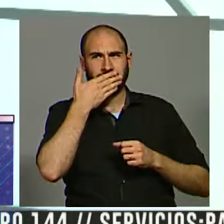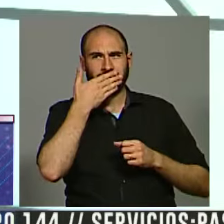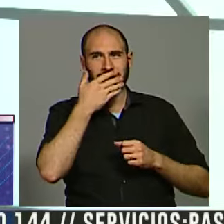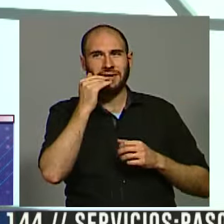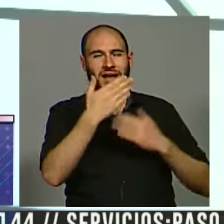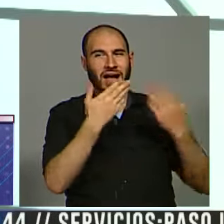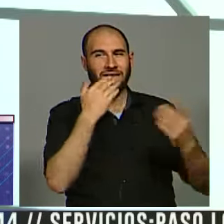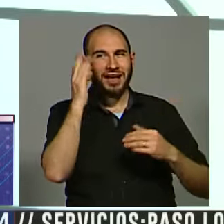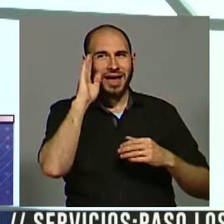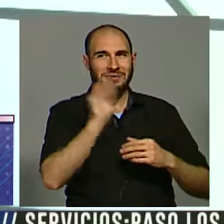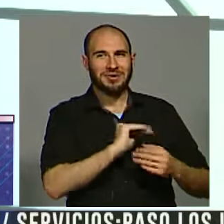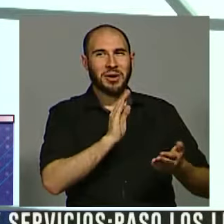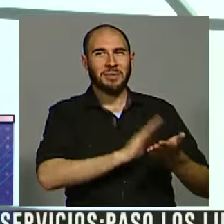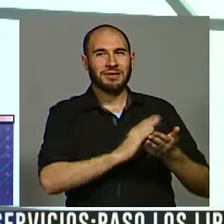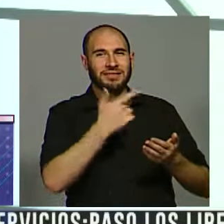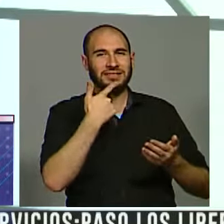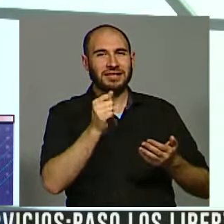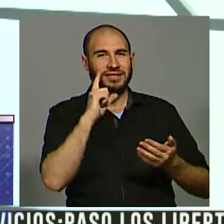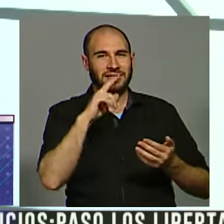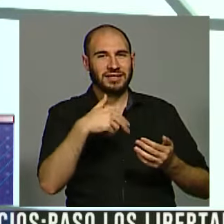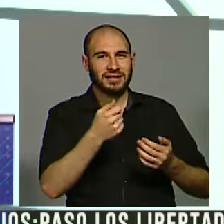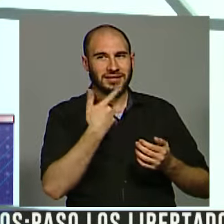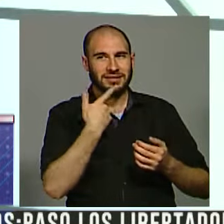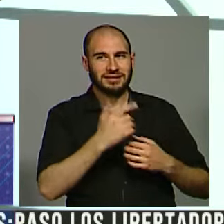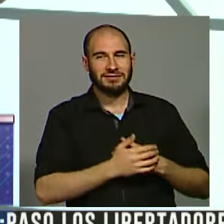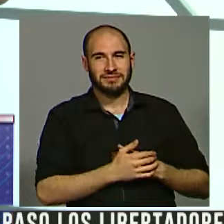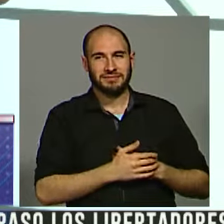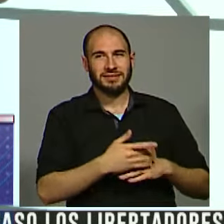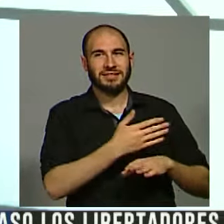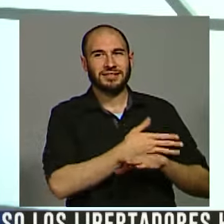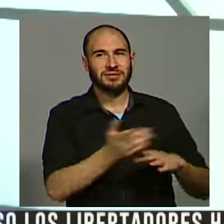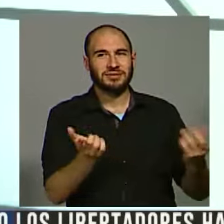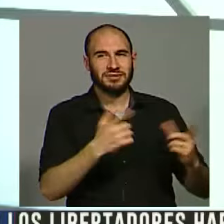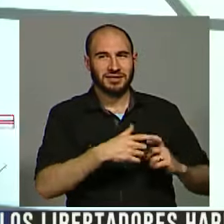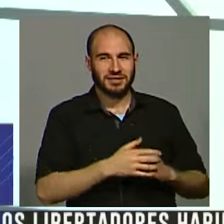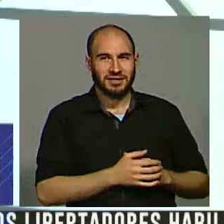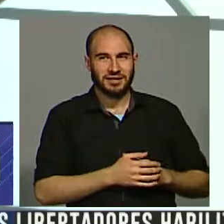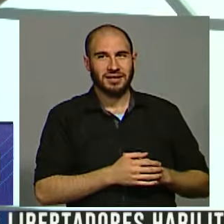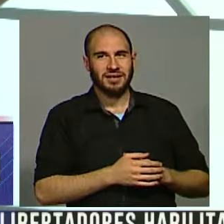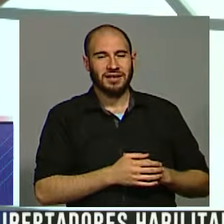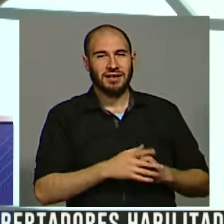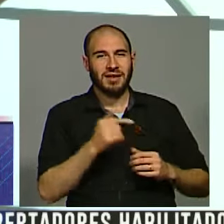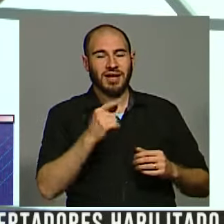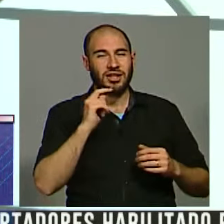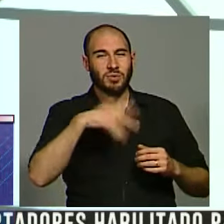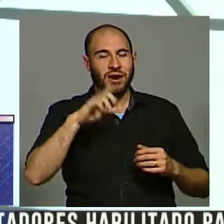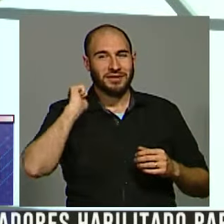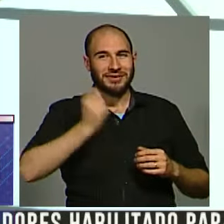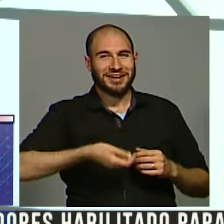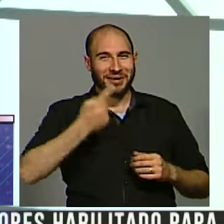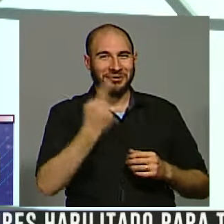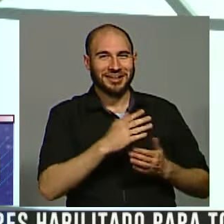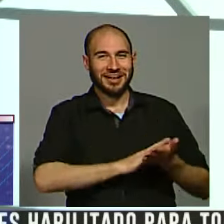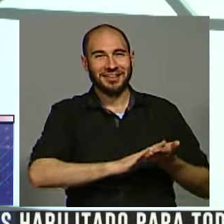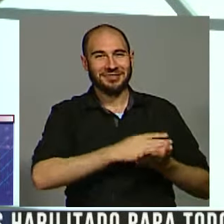hablando con el abogado querellante Pablo Sadí Linas. Sigue las audiencias, el Tribunal Oral Federal número 1 comenzó con los